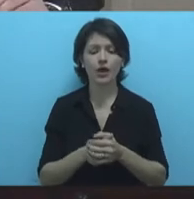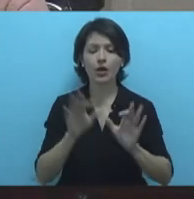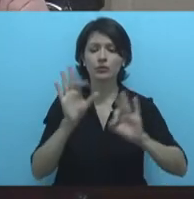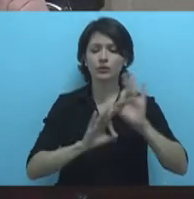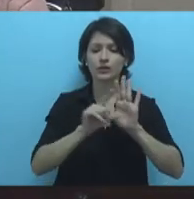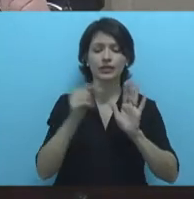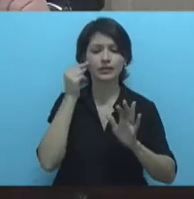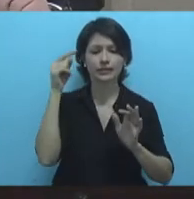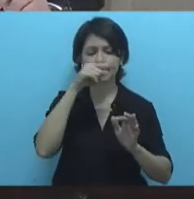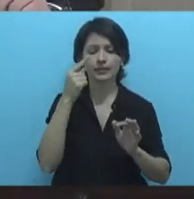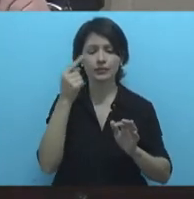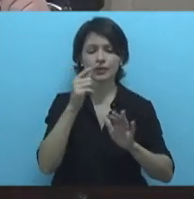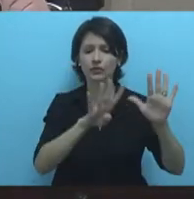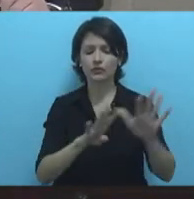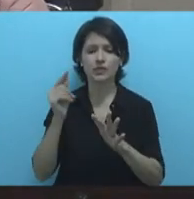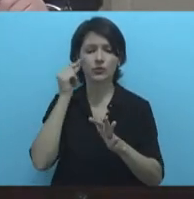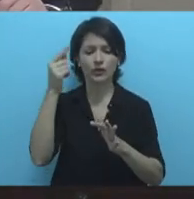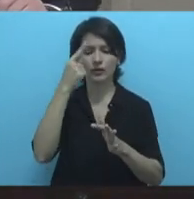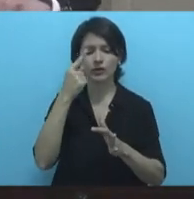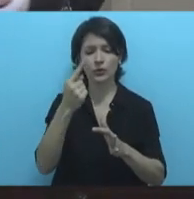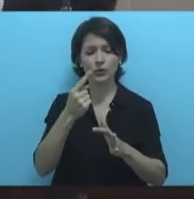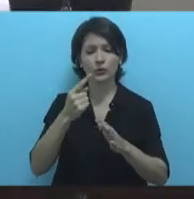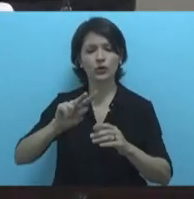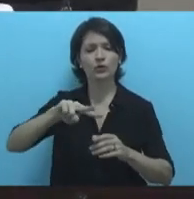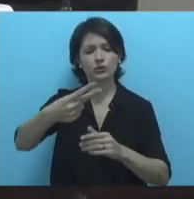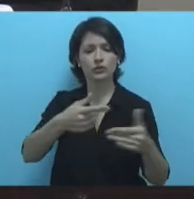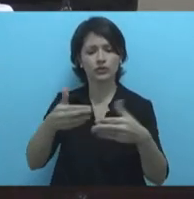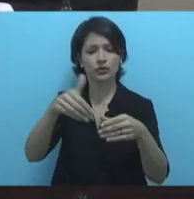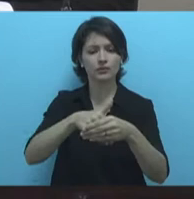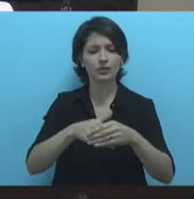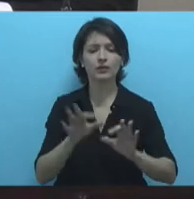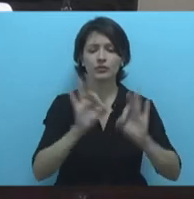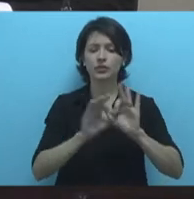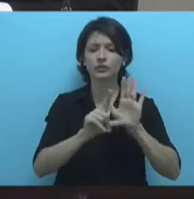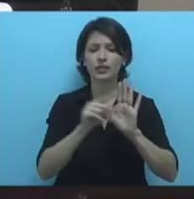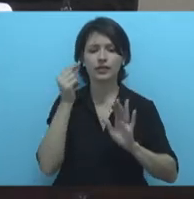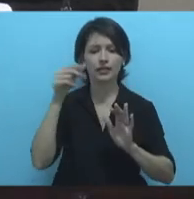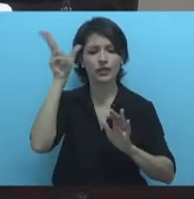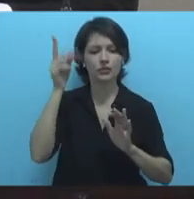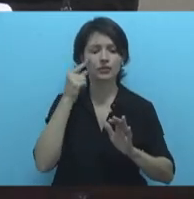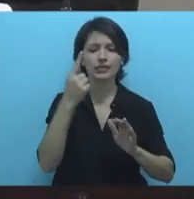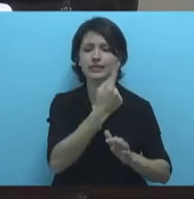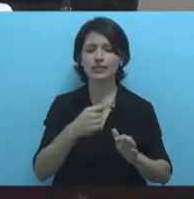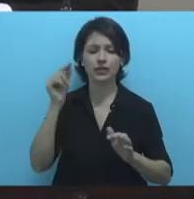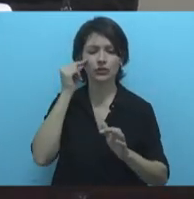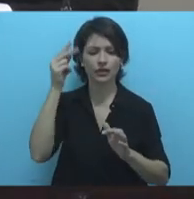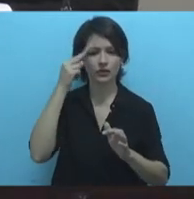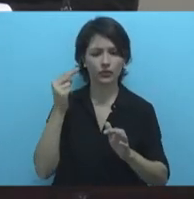ley 37 de 1941 preferencias para dos sesiones proyecto de ley 38 mil 139